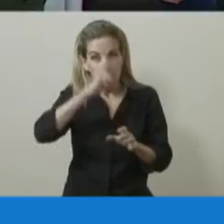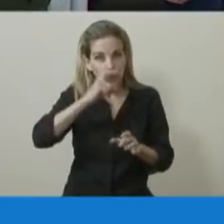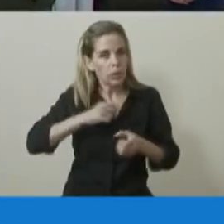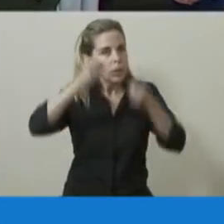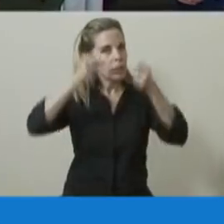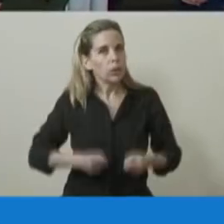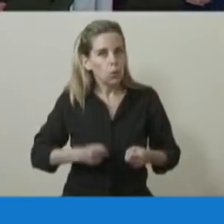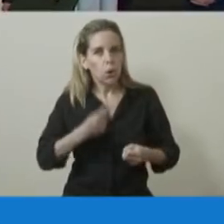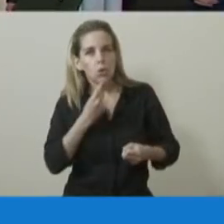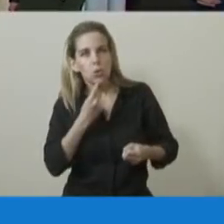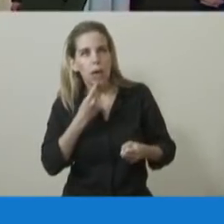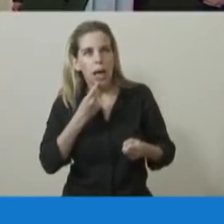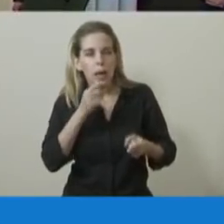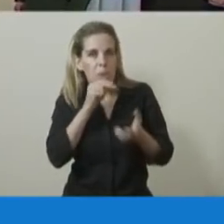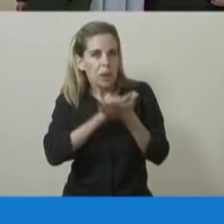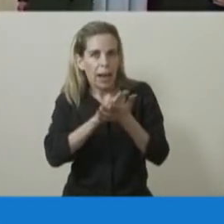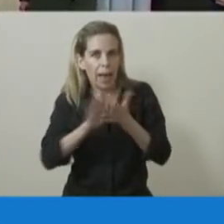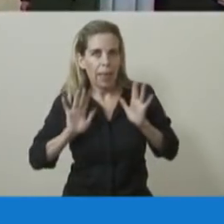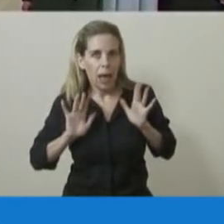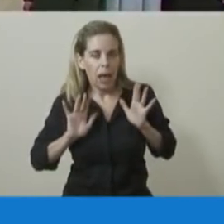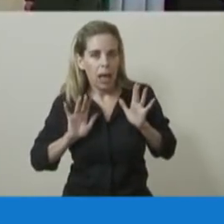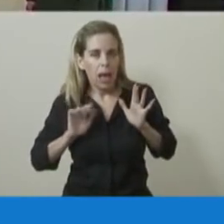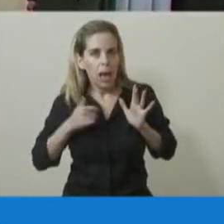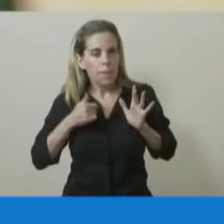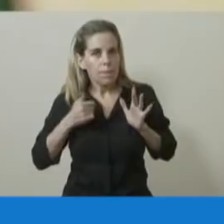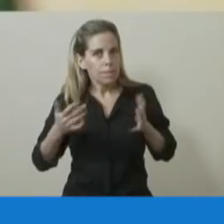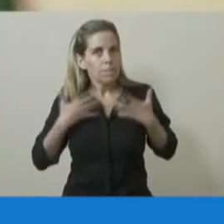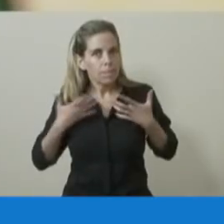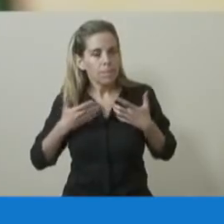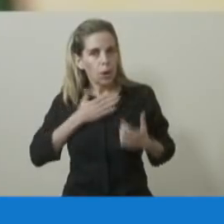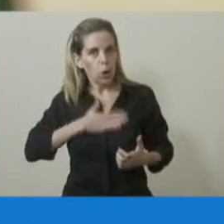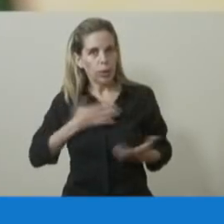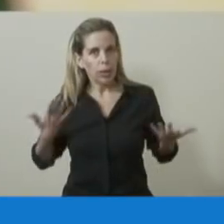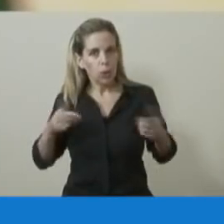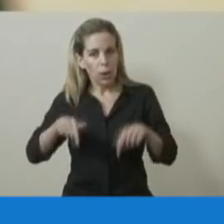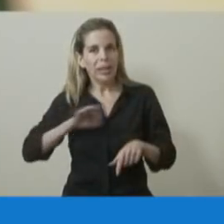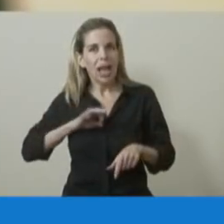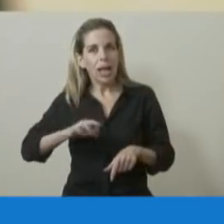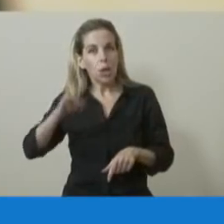Y a mí me alegra mucho que la operación más importante que este año